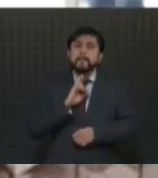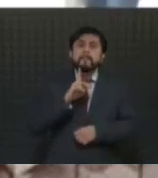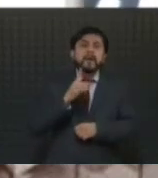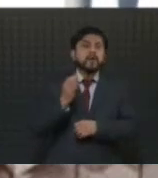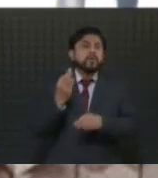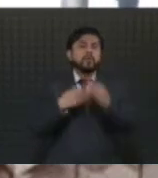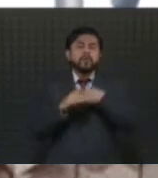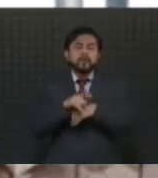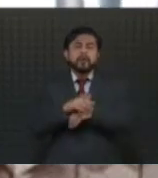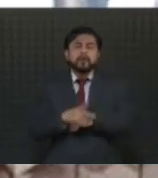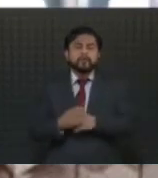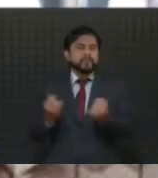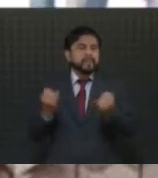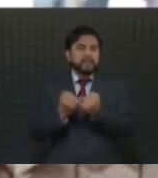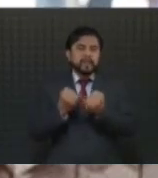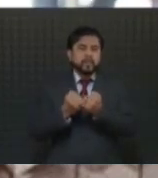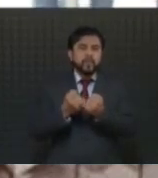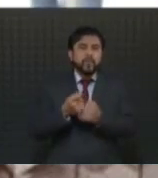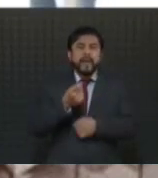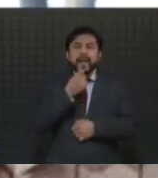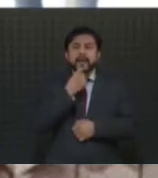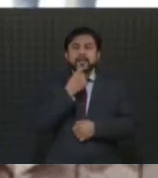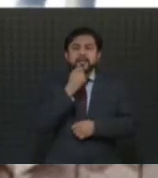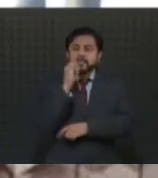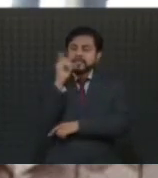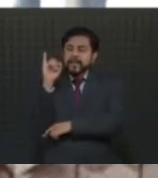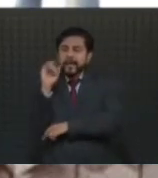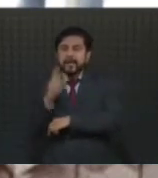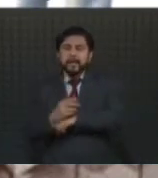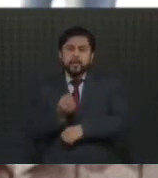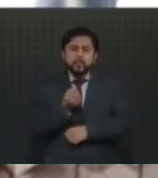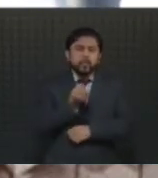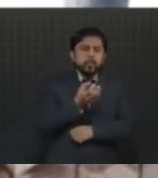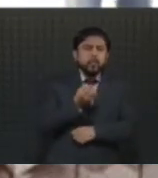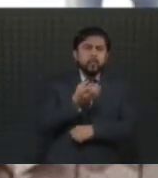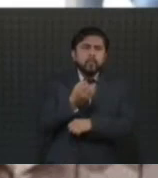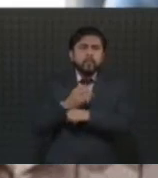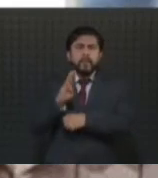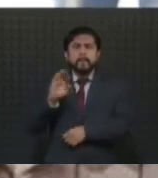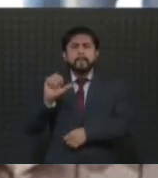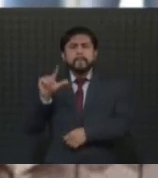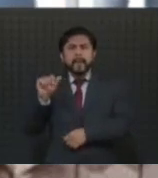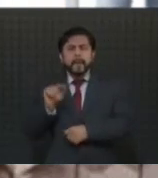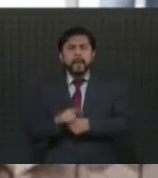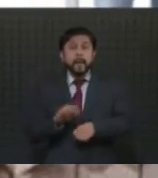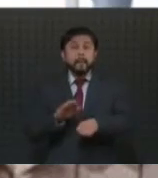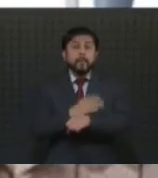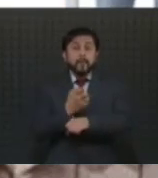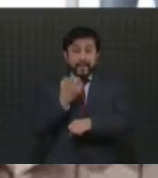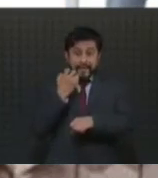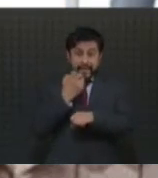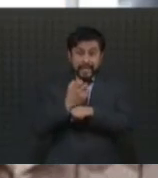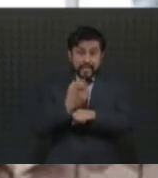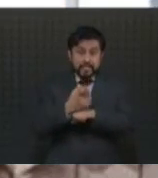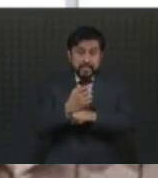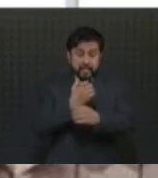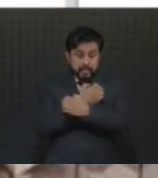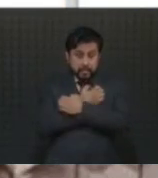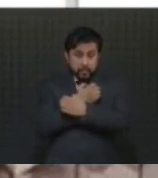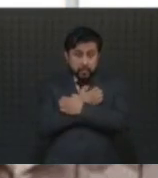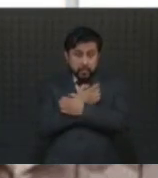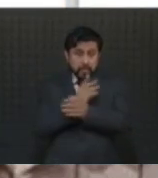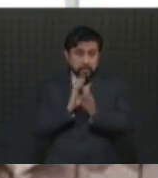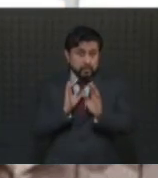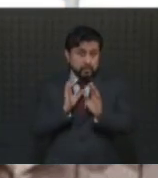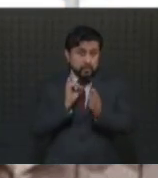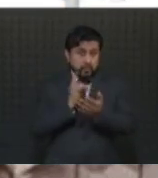niñas, desde preescolar hasta secundaria, universal a todos y a todas, porque para nosotros la educación pública va más allá solamente